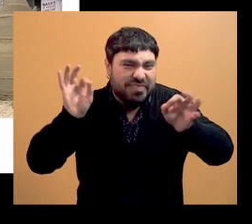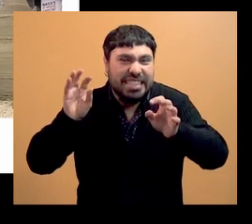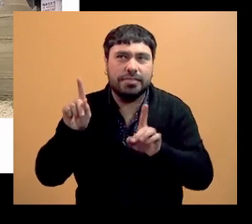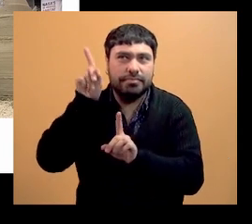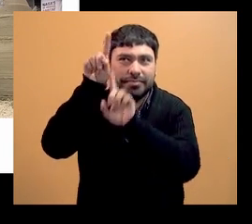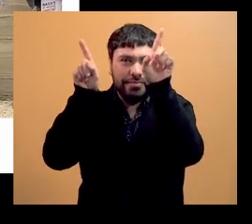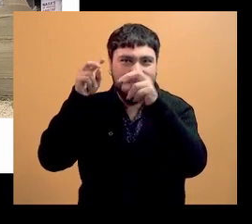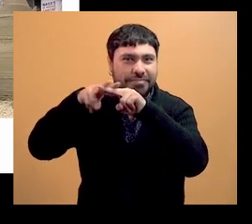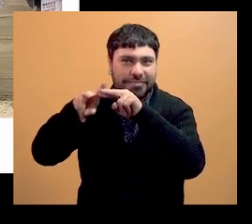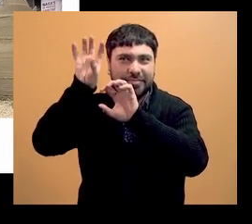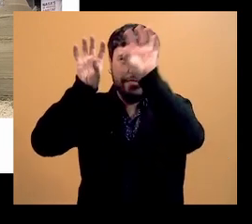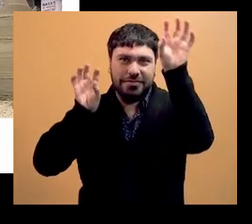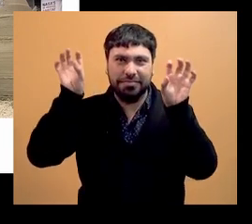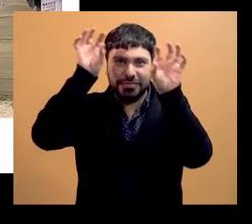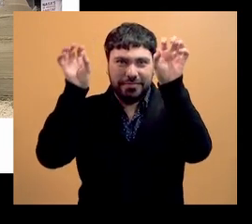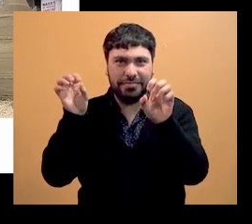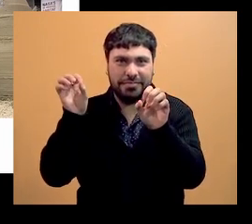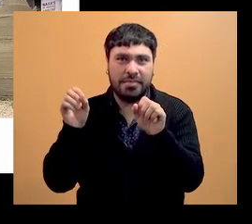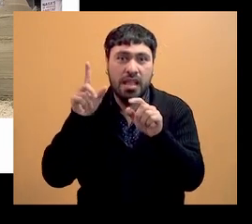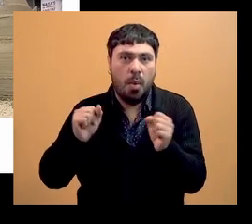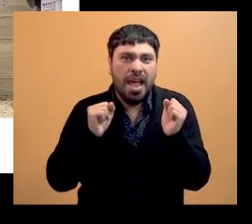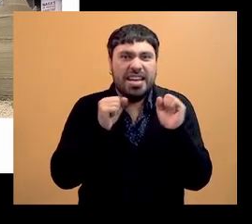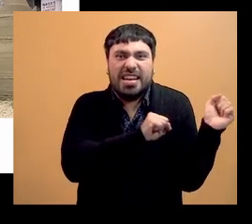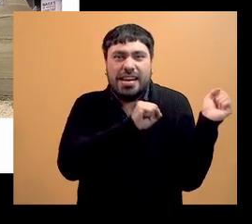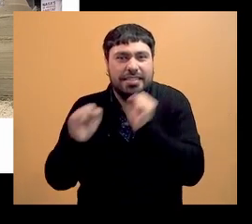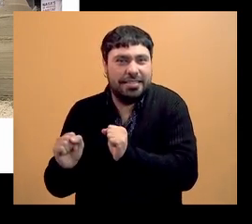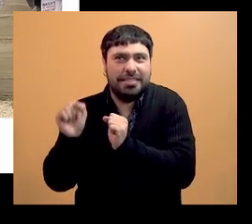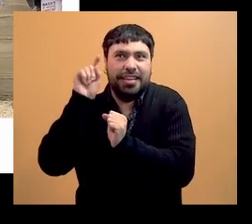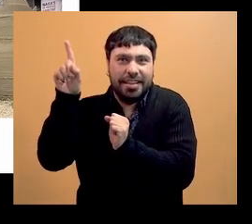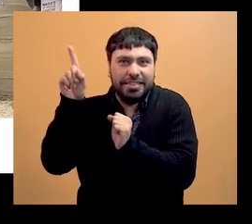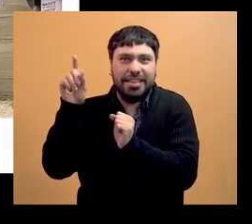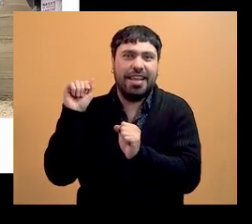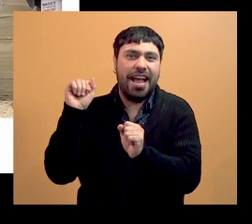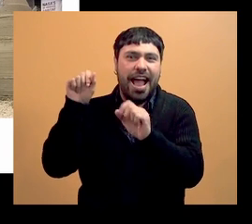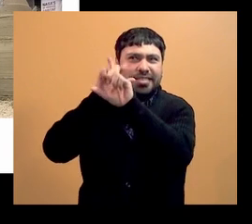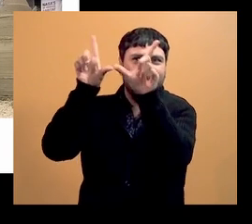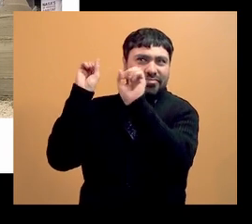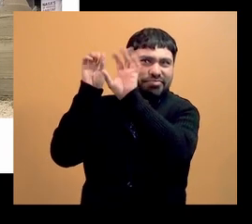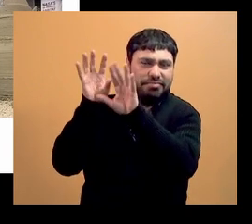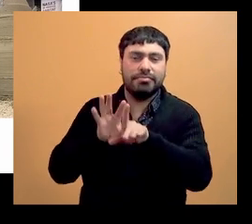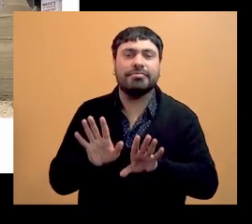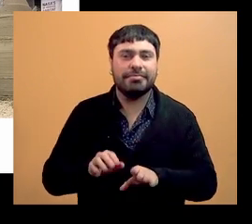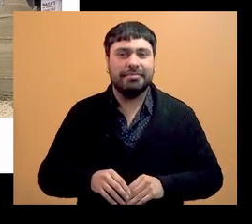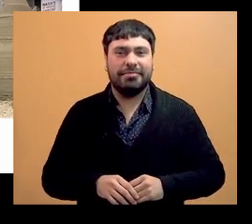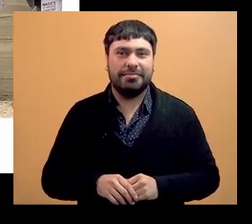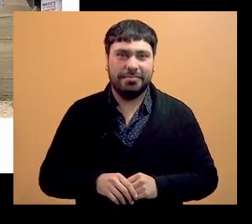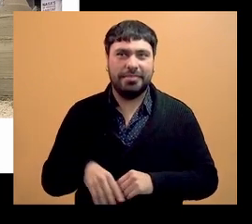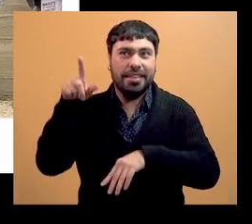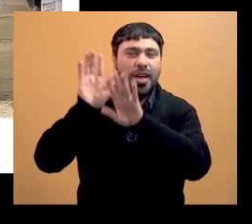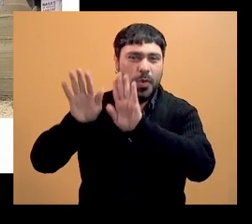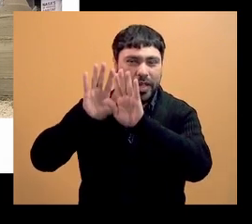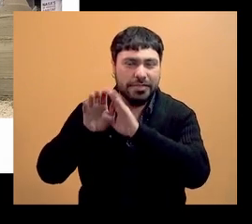que son resistentes a la radiación, por lo tanto podrían ser usados en el exterior de la estación espacial, etcétera. Y